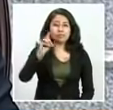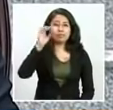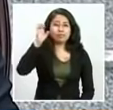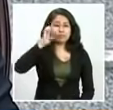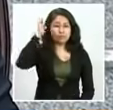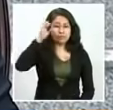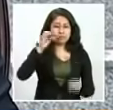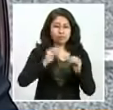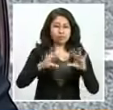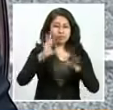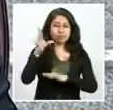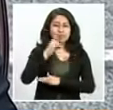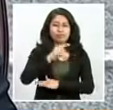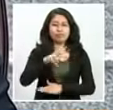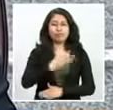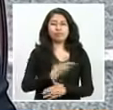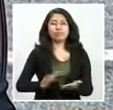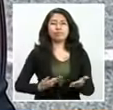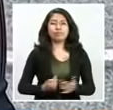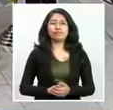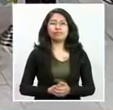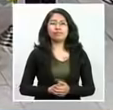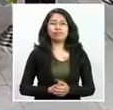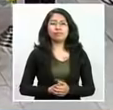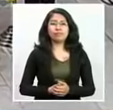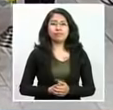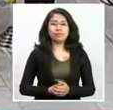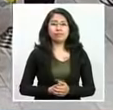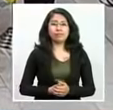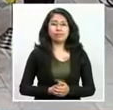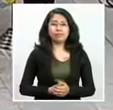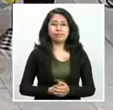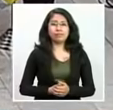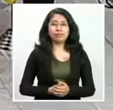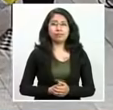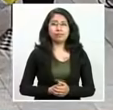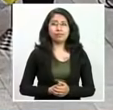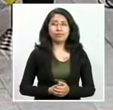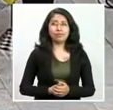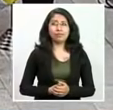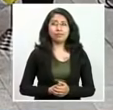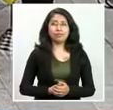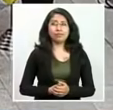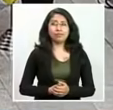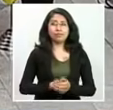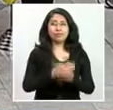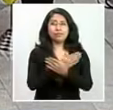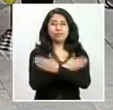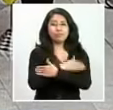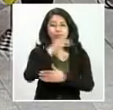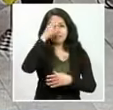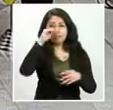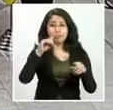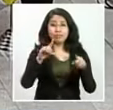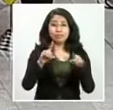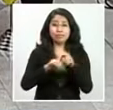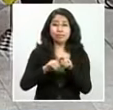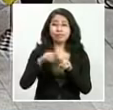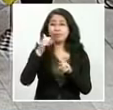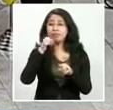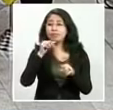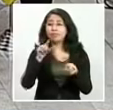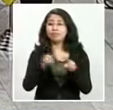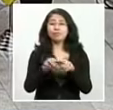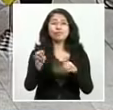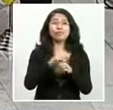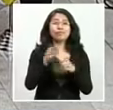Estado Plurinacional de Bolivia, a nuestros hermanos, hermanas ministras, hermanos